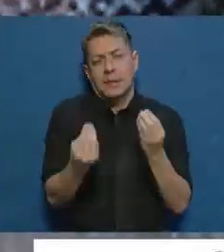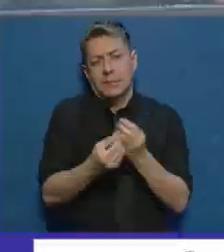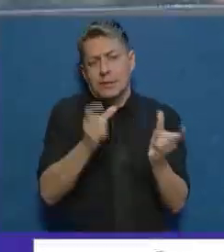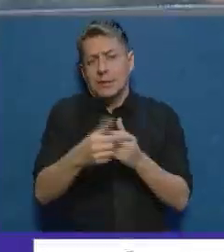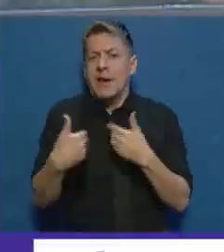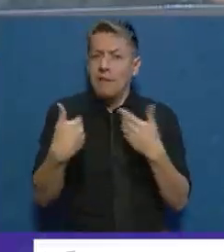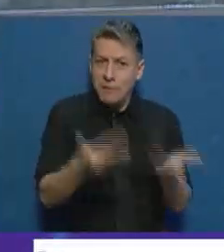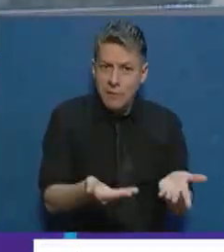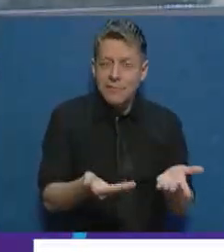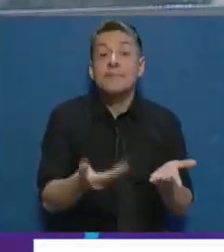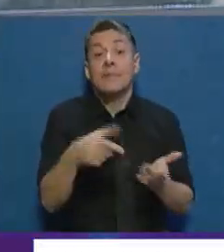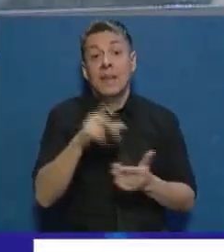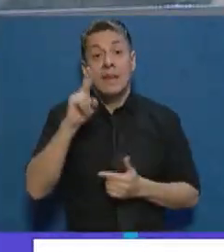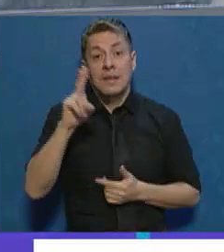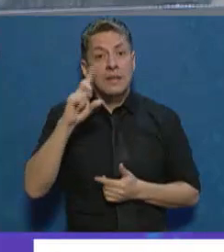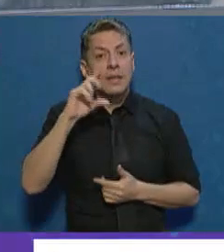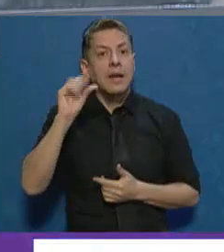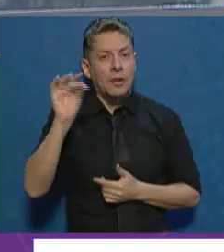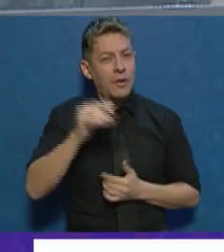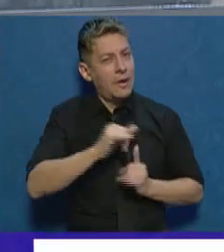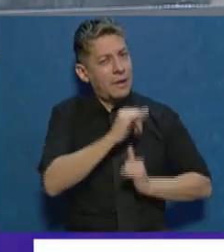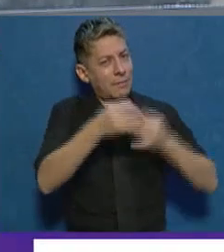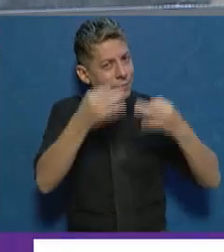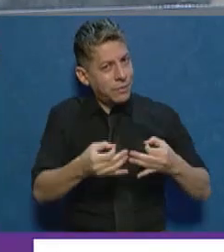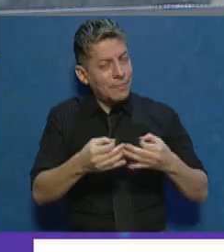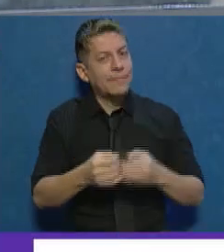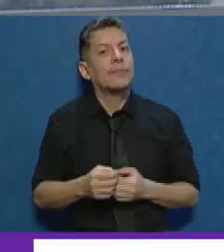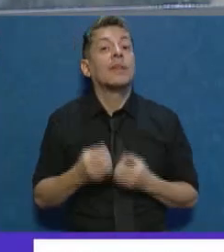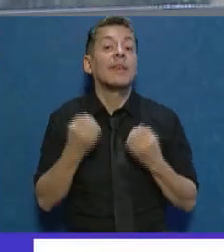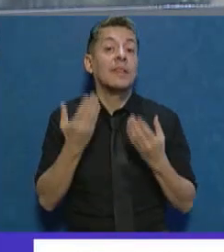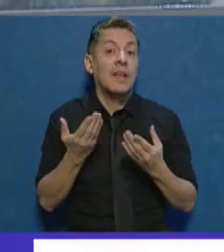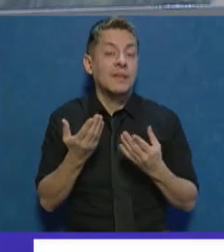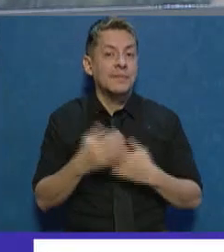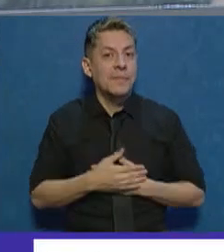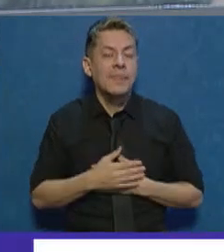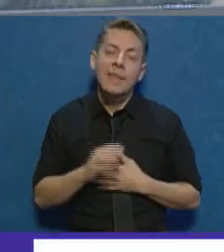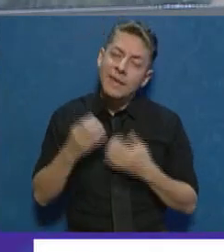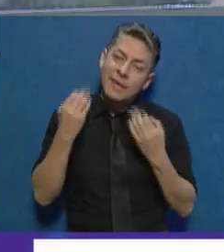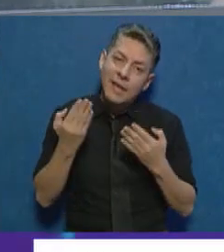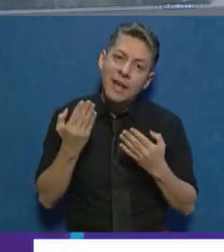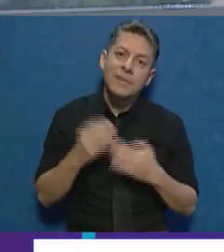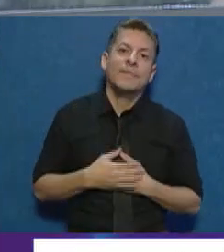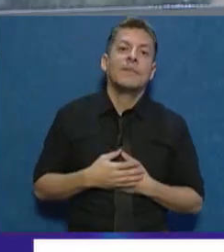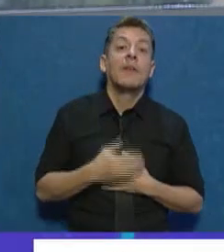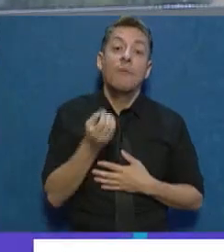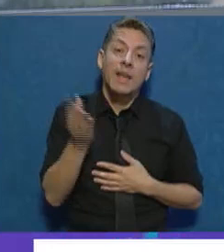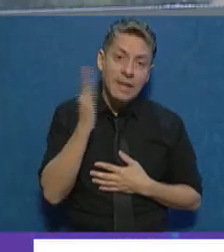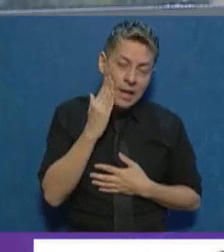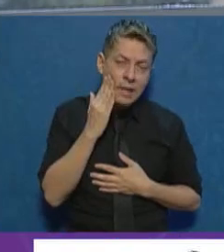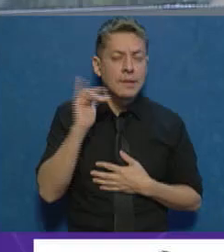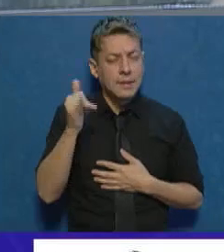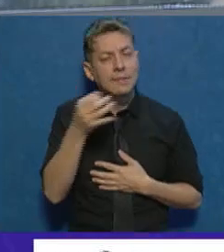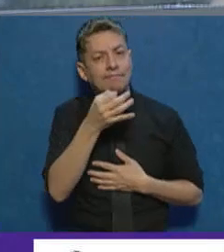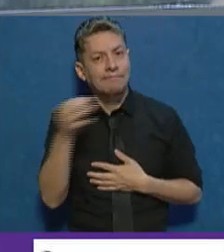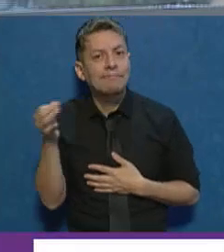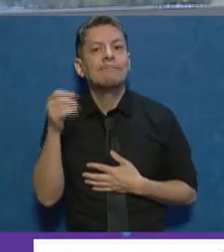Ricardo Rodríguez nos va a dar detalles sobre esta sesión. Ricardo, ¿cómo te va? ¿Qué tal? ¿Cómo estás, Daniela? Buenas tardes.